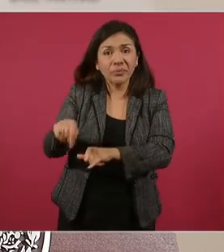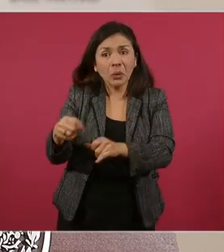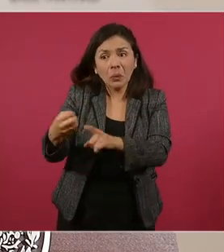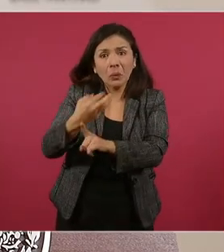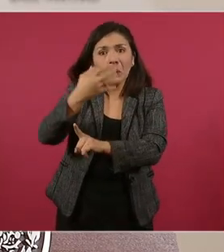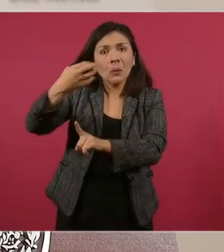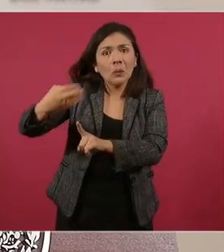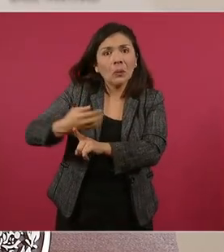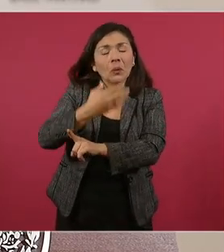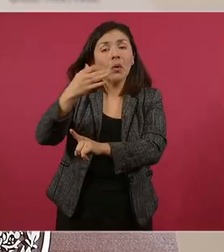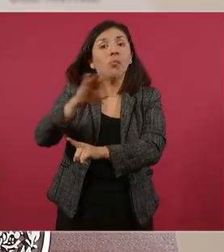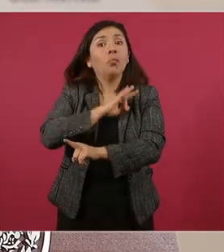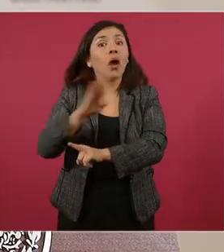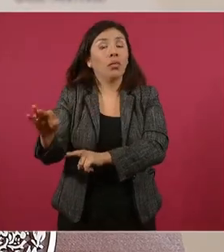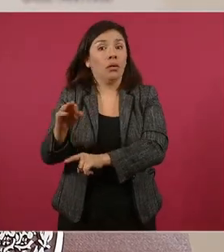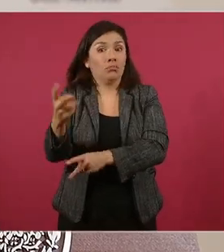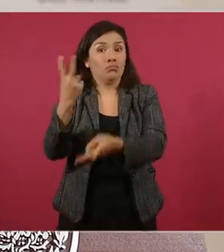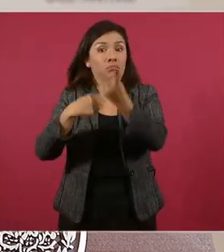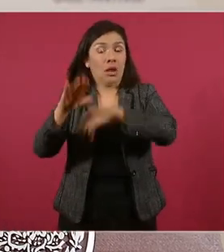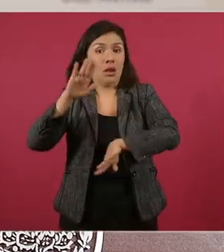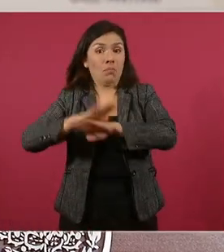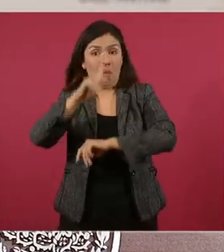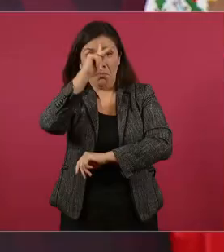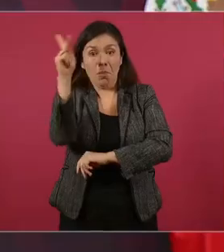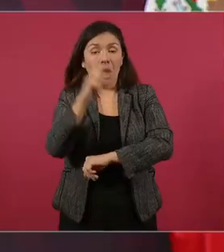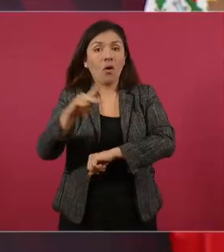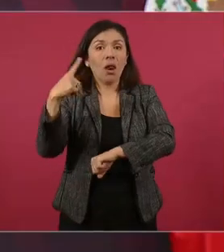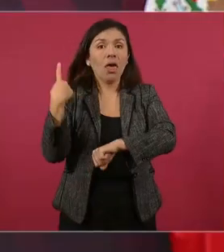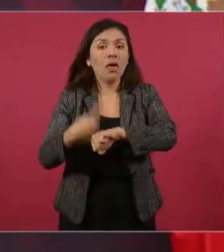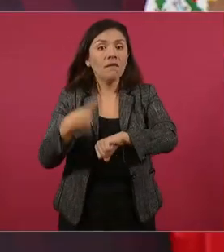que pueden producir enfermedades